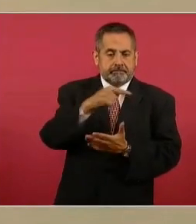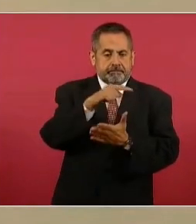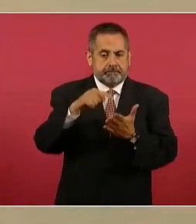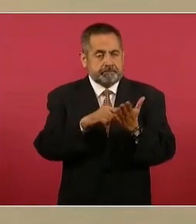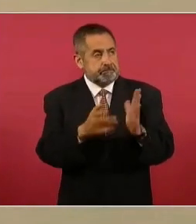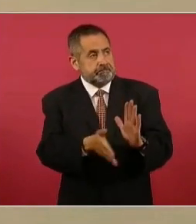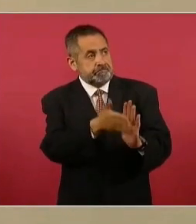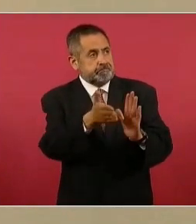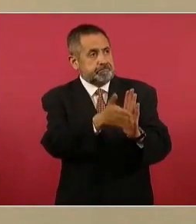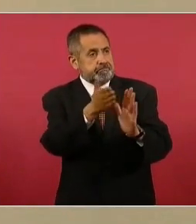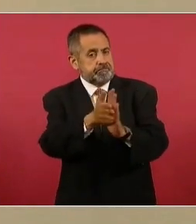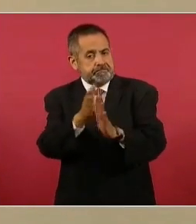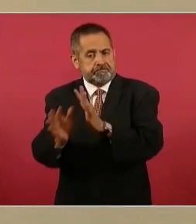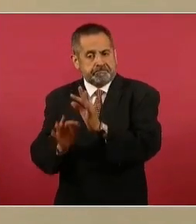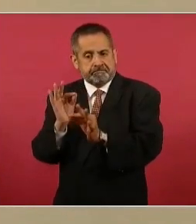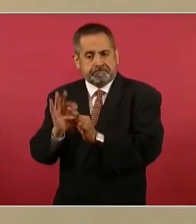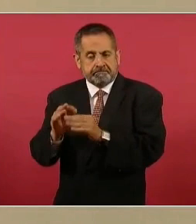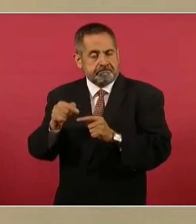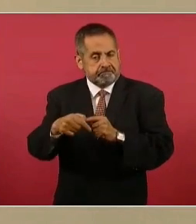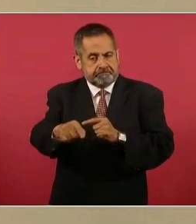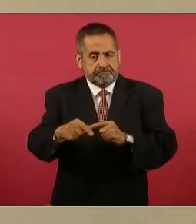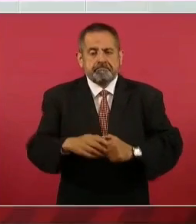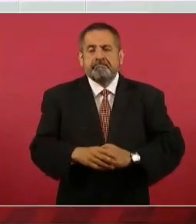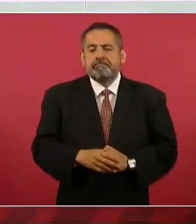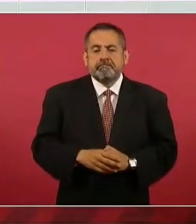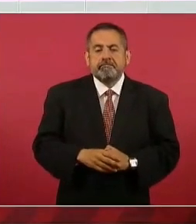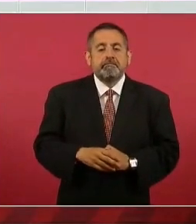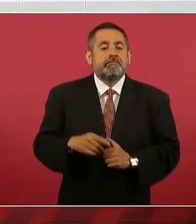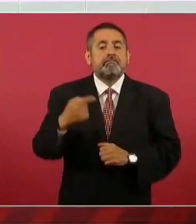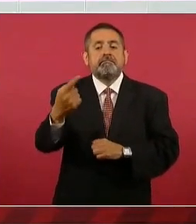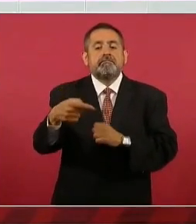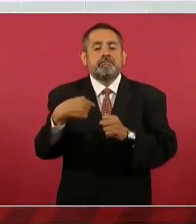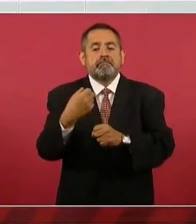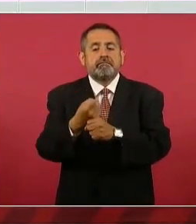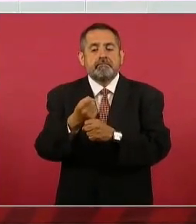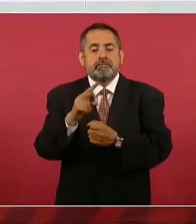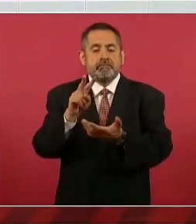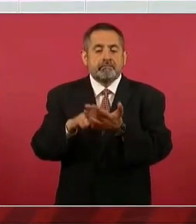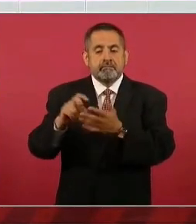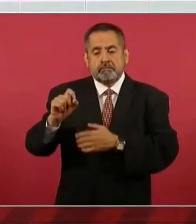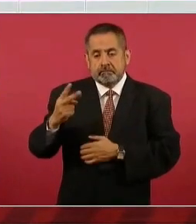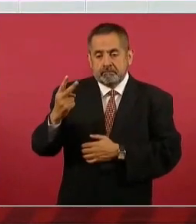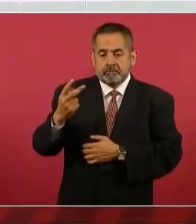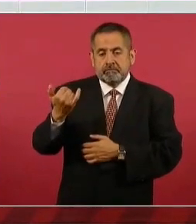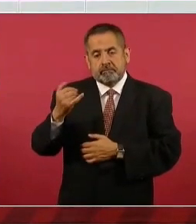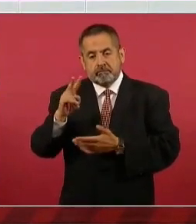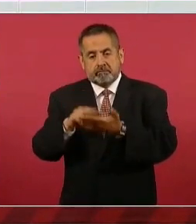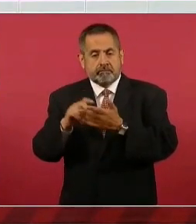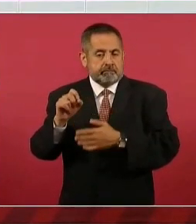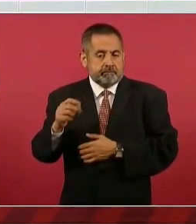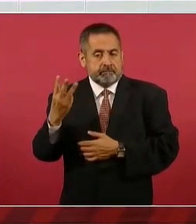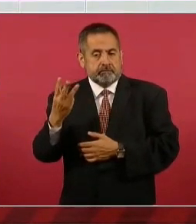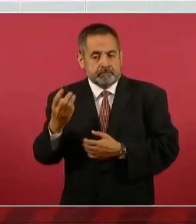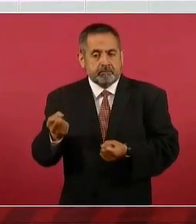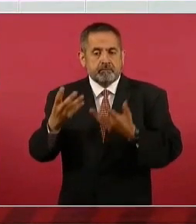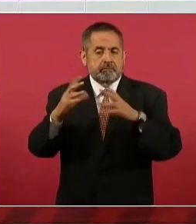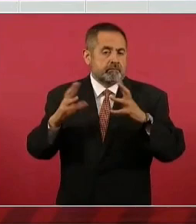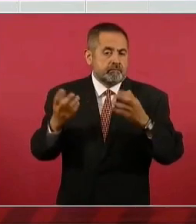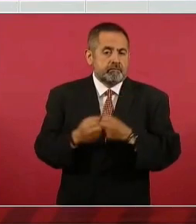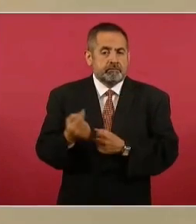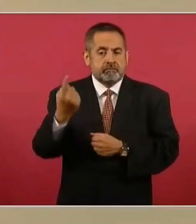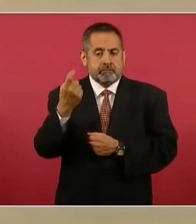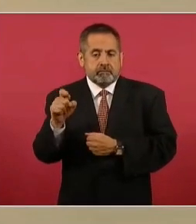construcción de las proyectadas para el 2022 2 y 23 pues tenemos